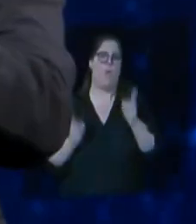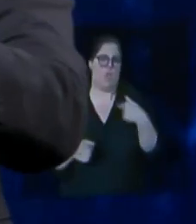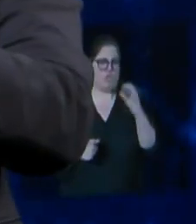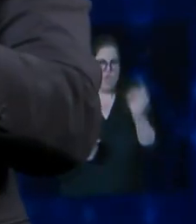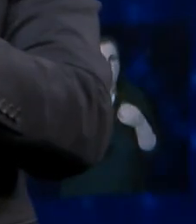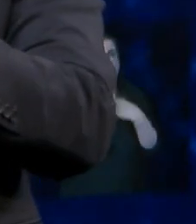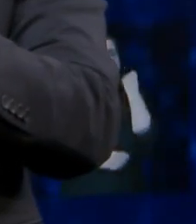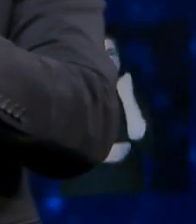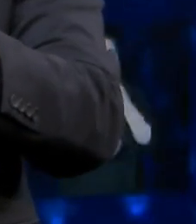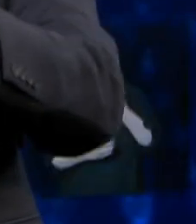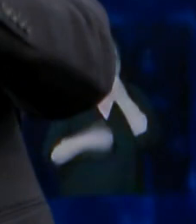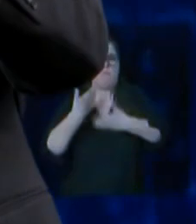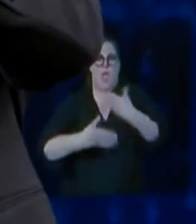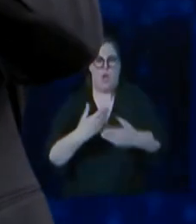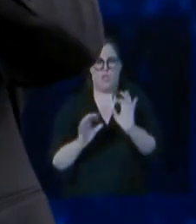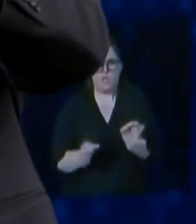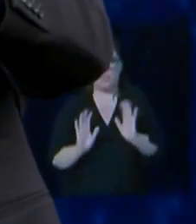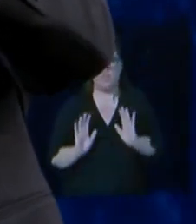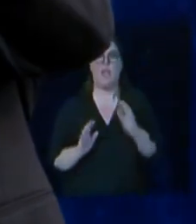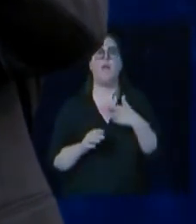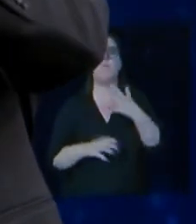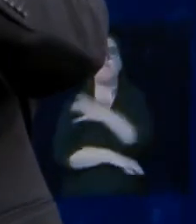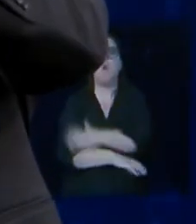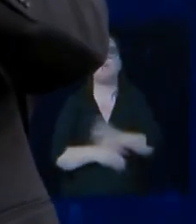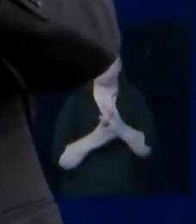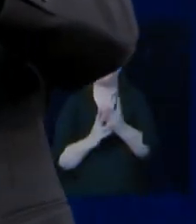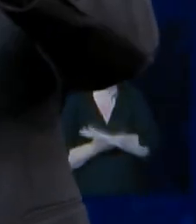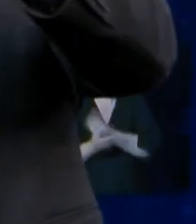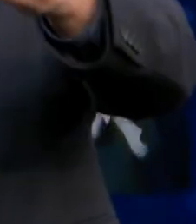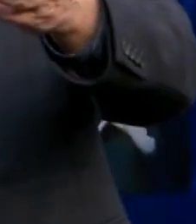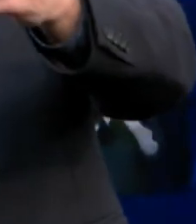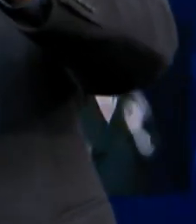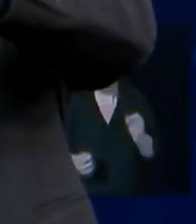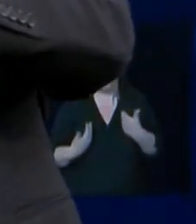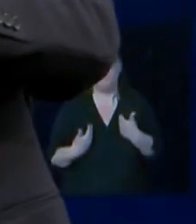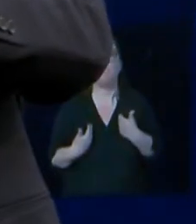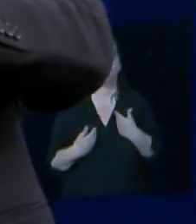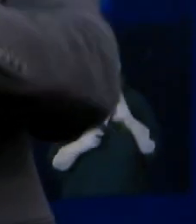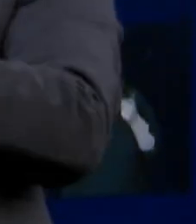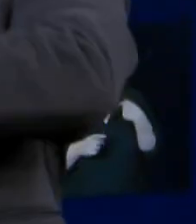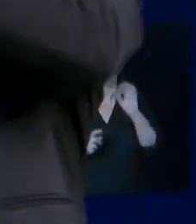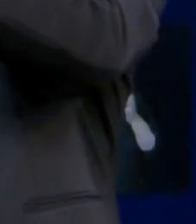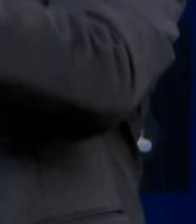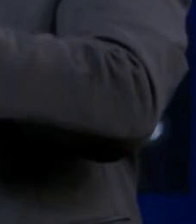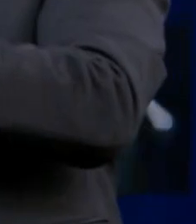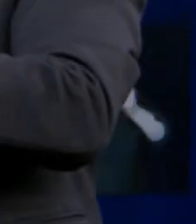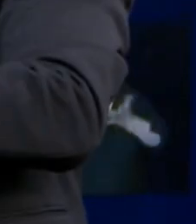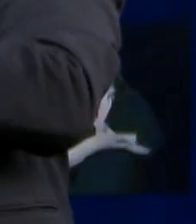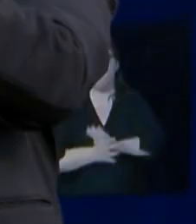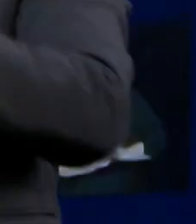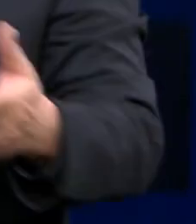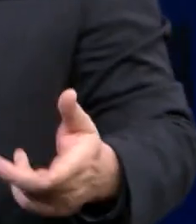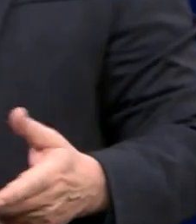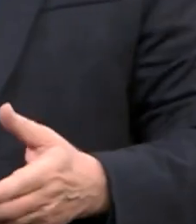debate se puede resumir en un informecito de minuto y algo, que es el que tenemos, con lo más jugoso, lo más interesante, antesala de lo